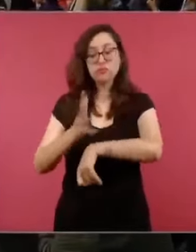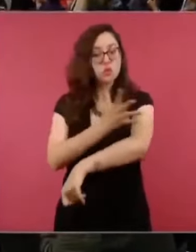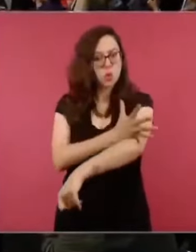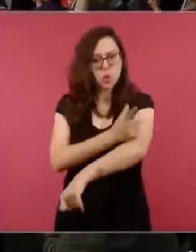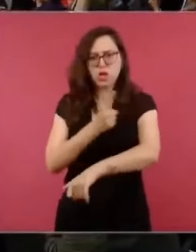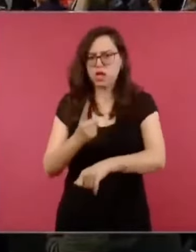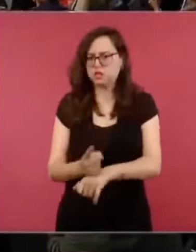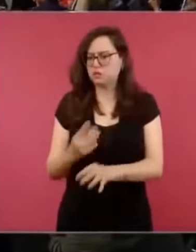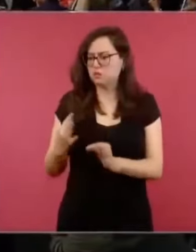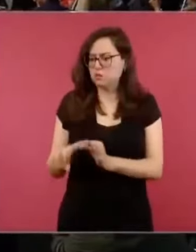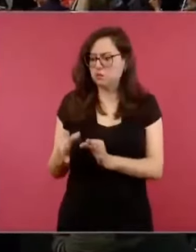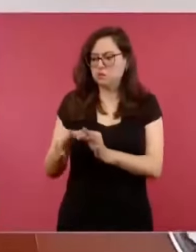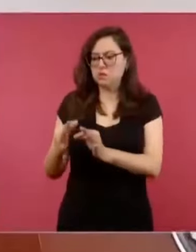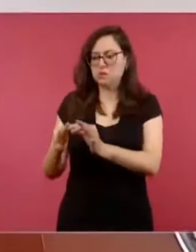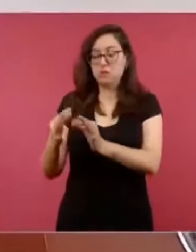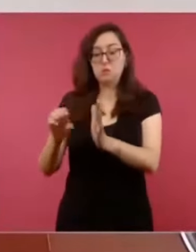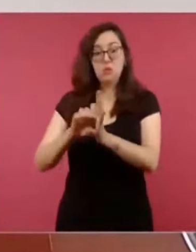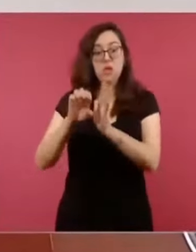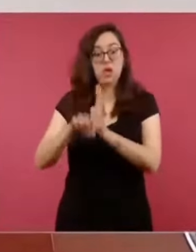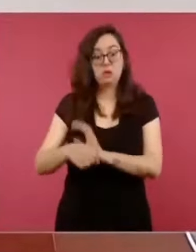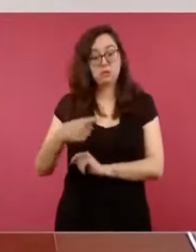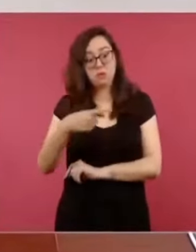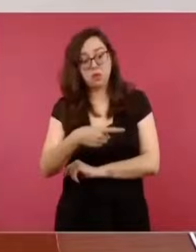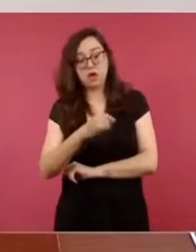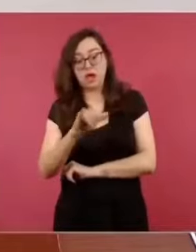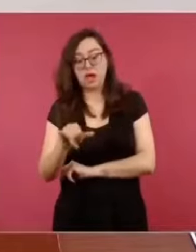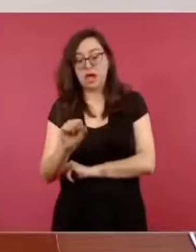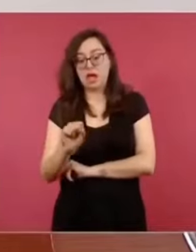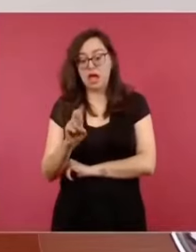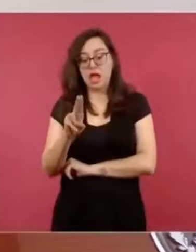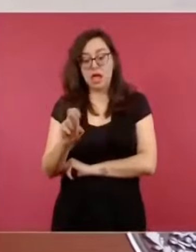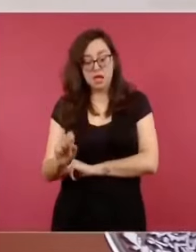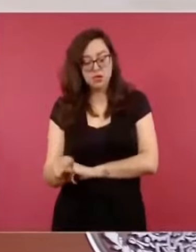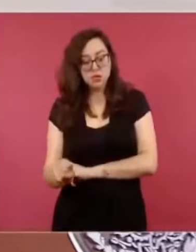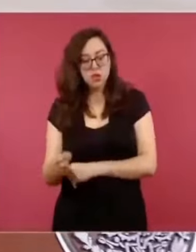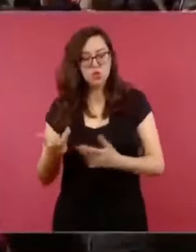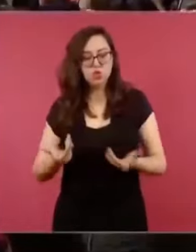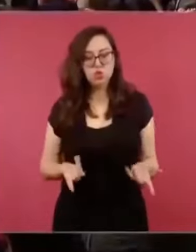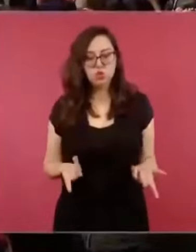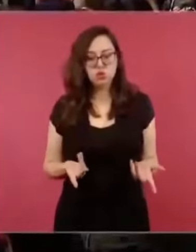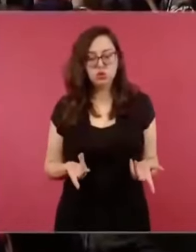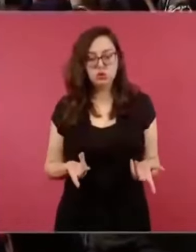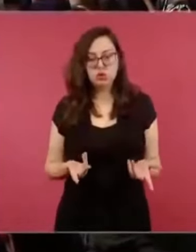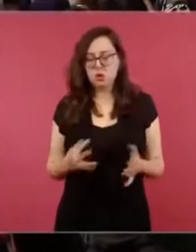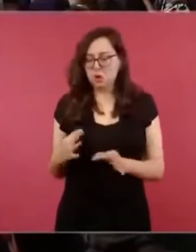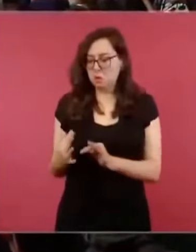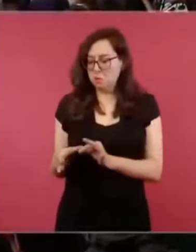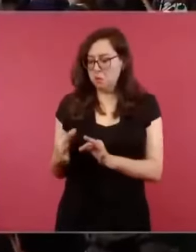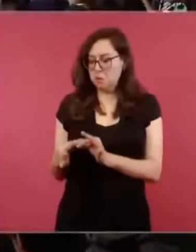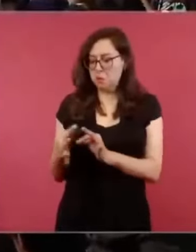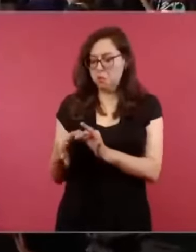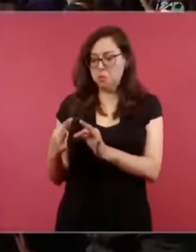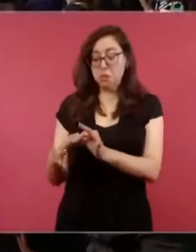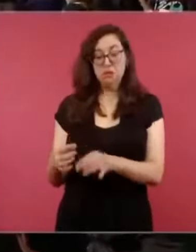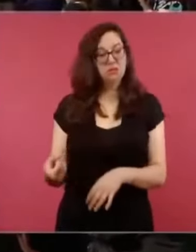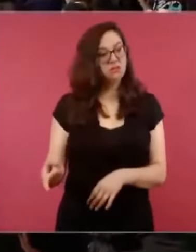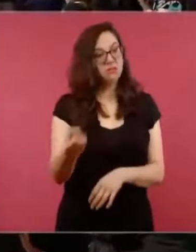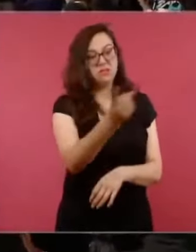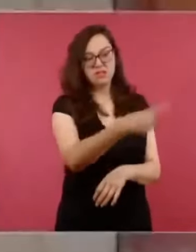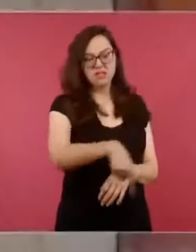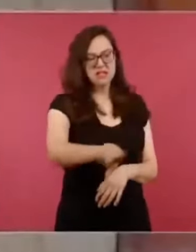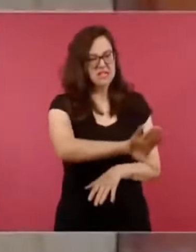muy vulgar, grosera,